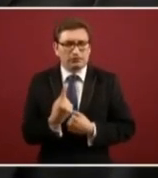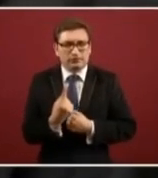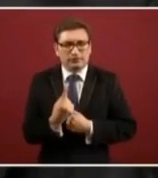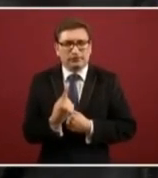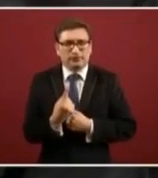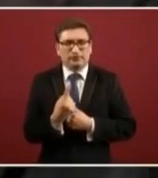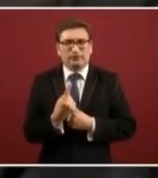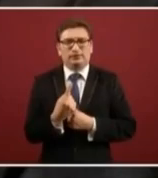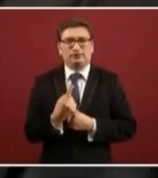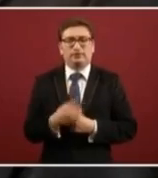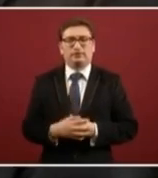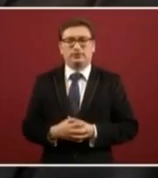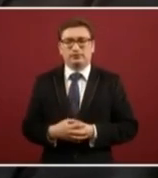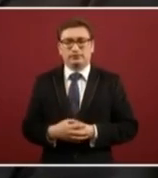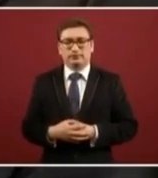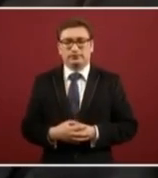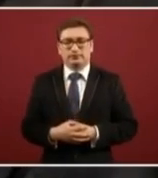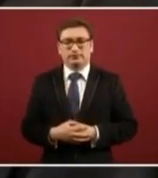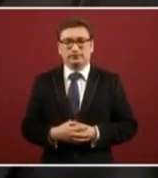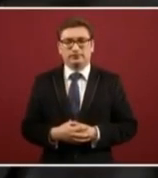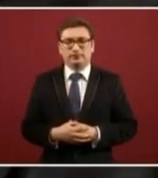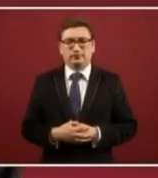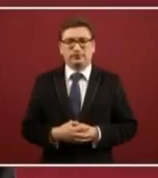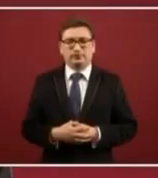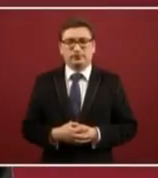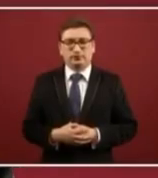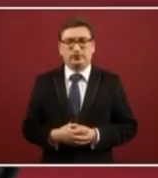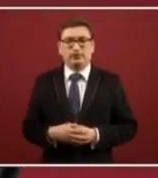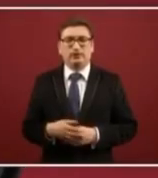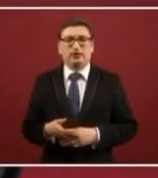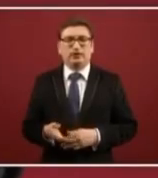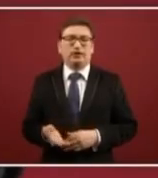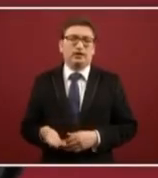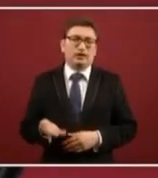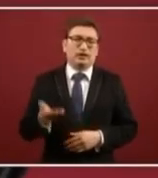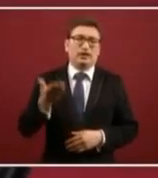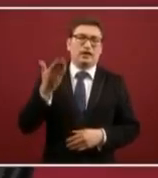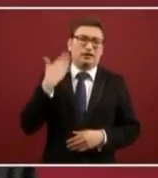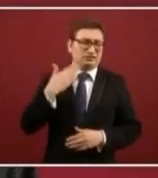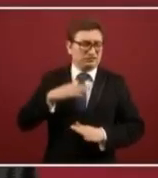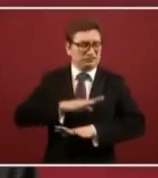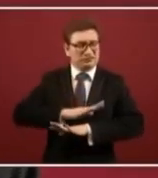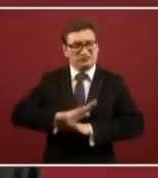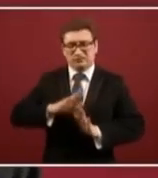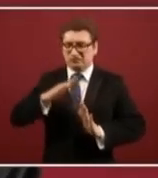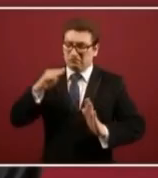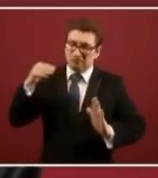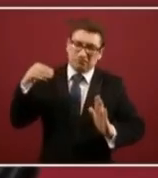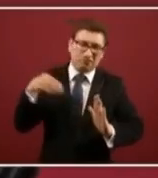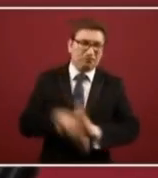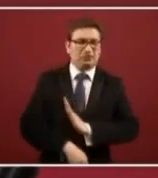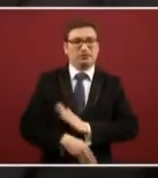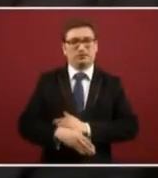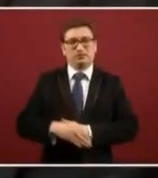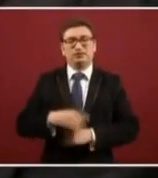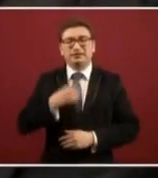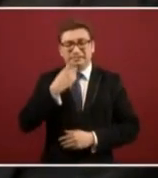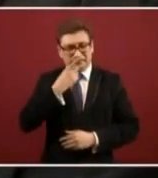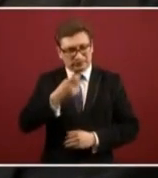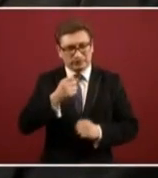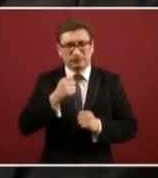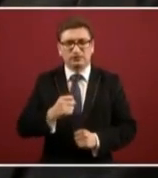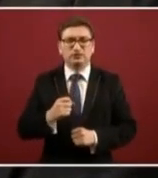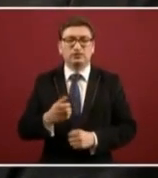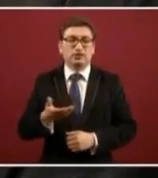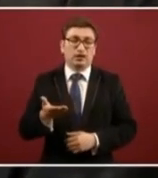sostenemos de manera categórica que fue un fracaso, un rotundo fracaso, la